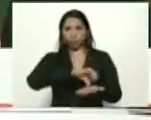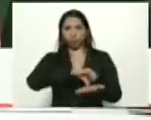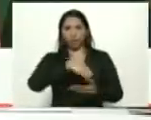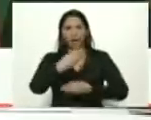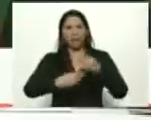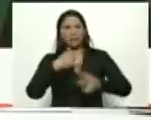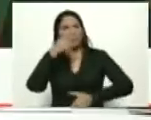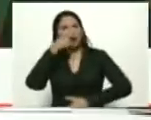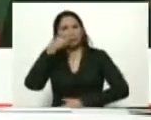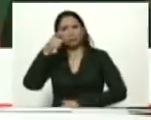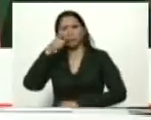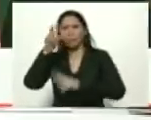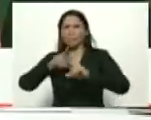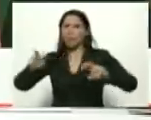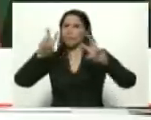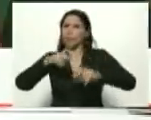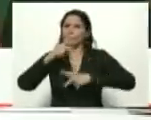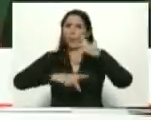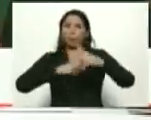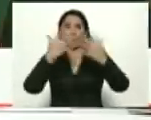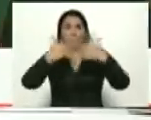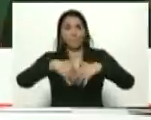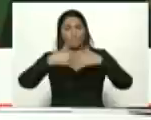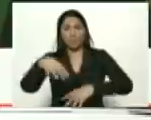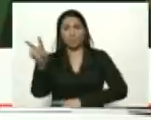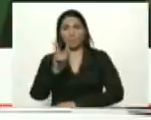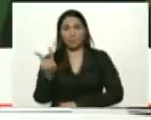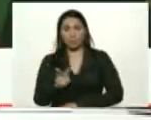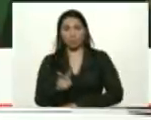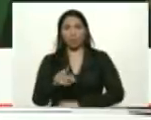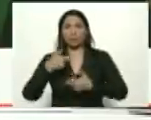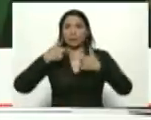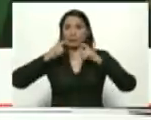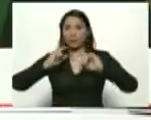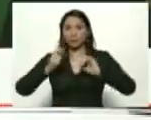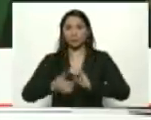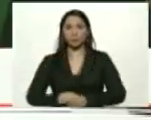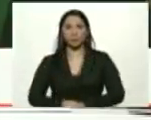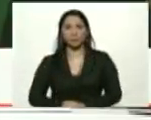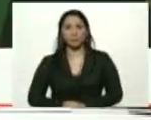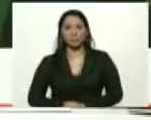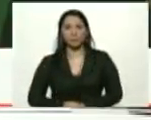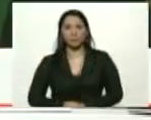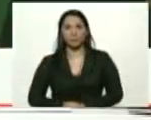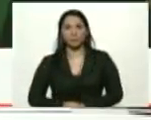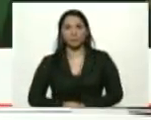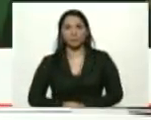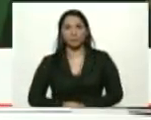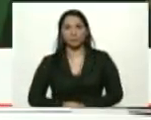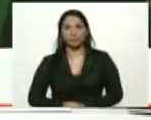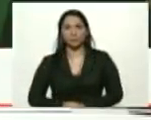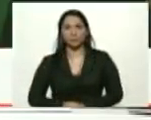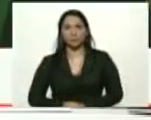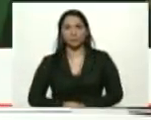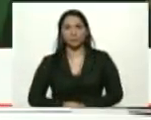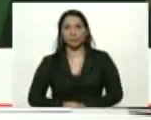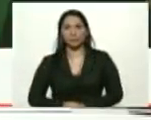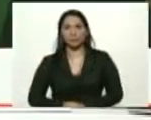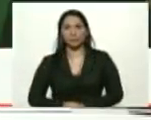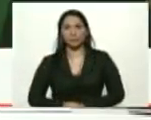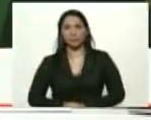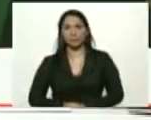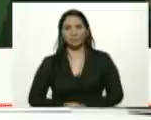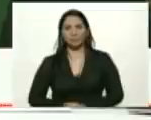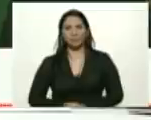inspección productiva de la industria venezolana maicera Petrunicos. Pronutricos. Pronutricos.